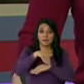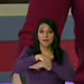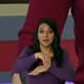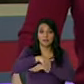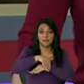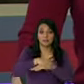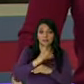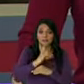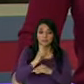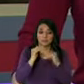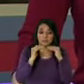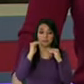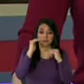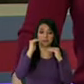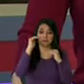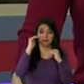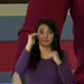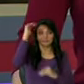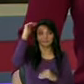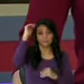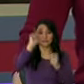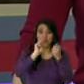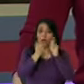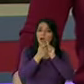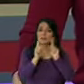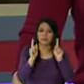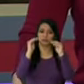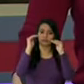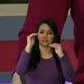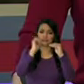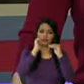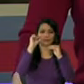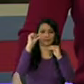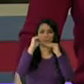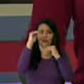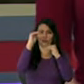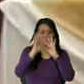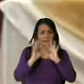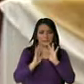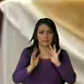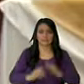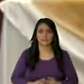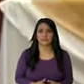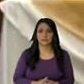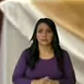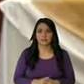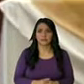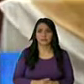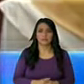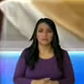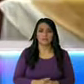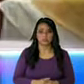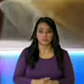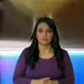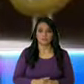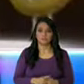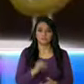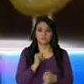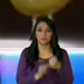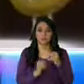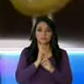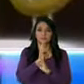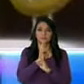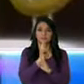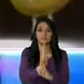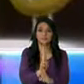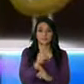aseguró que la tendencia no puede variar con lo poco que falta por escrutar. fueron los últimos resultados que dio a